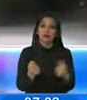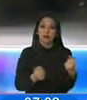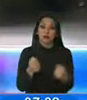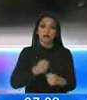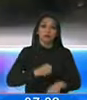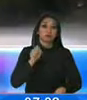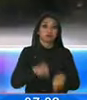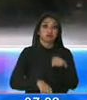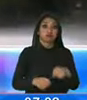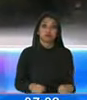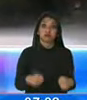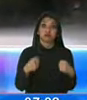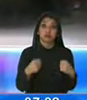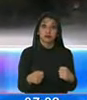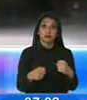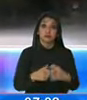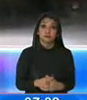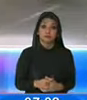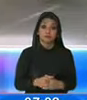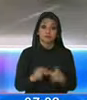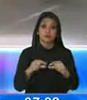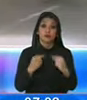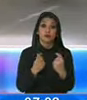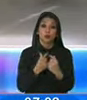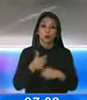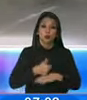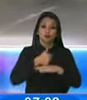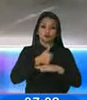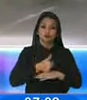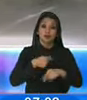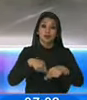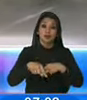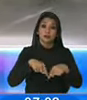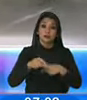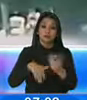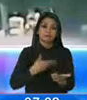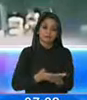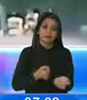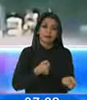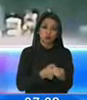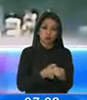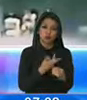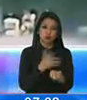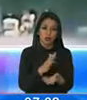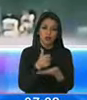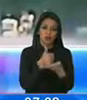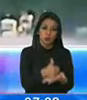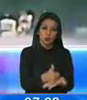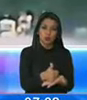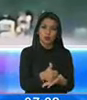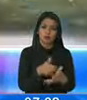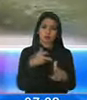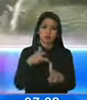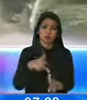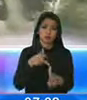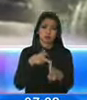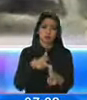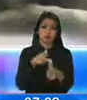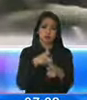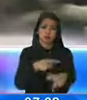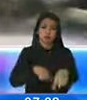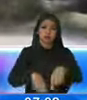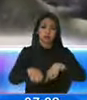carrocería del automotor. Varios efectivos de la Agencia Metropolitana de Tránsito colaboraron en el lugar, ya que se originó gran